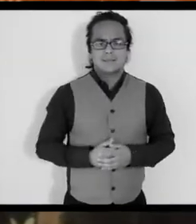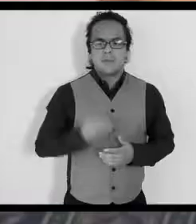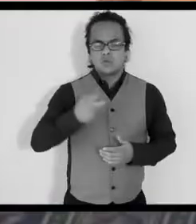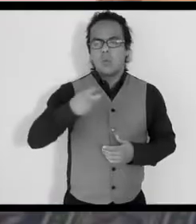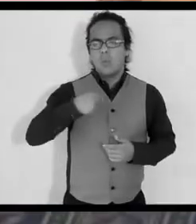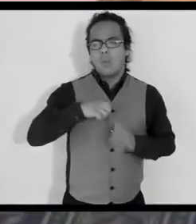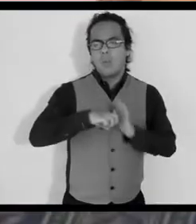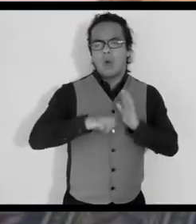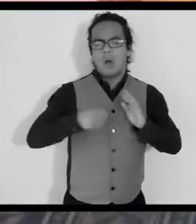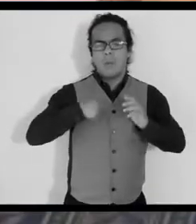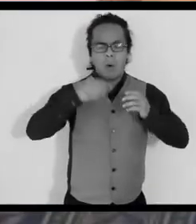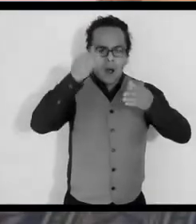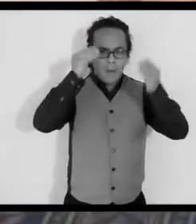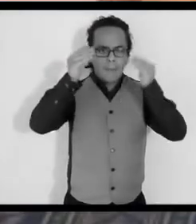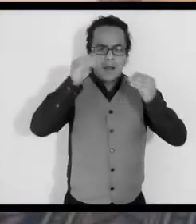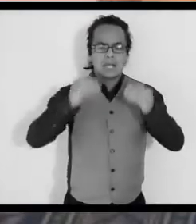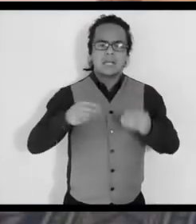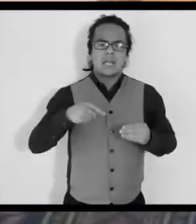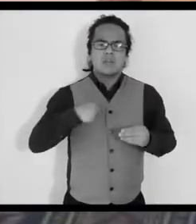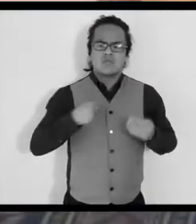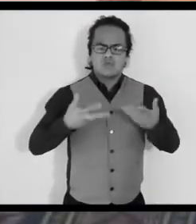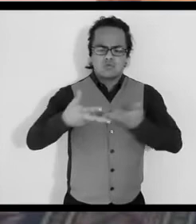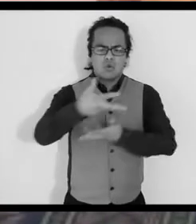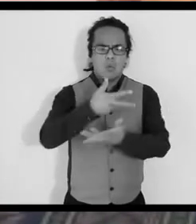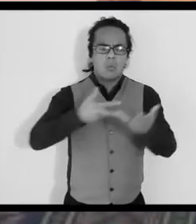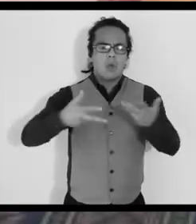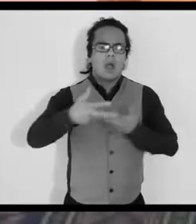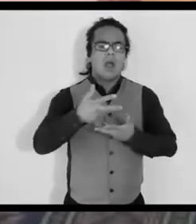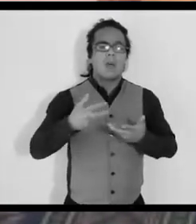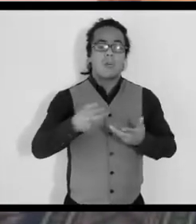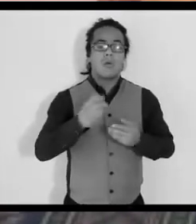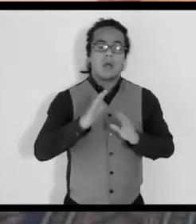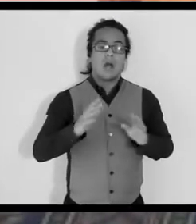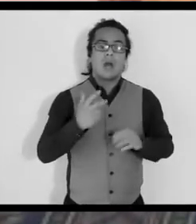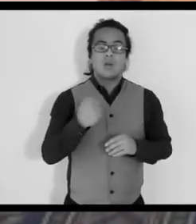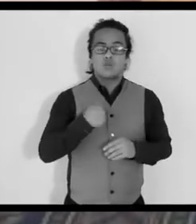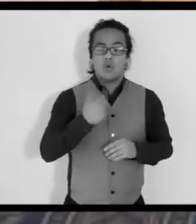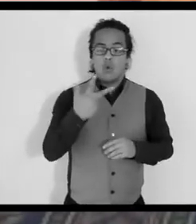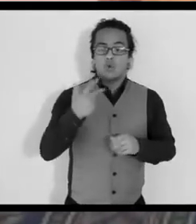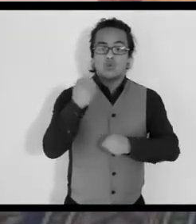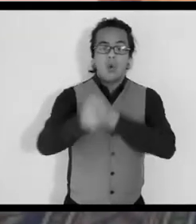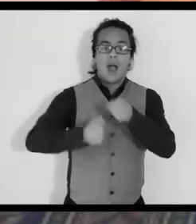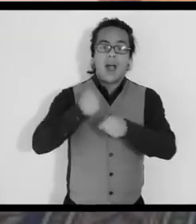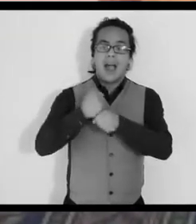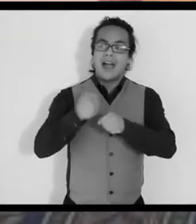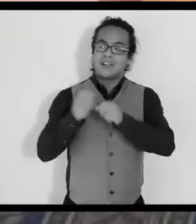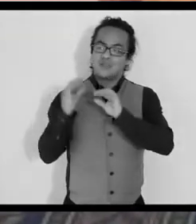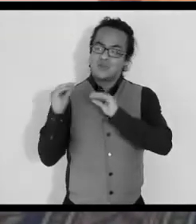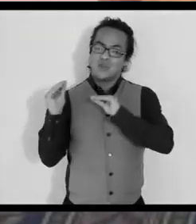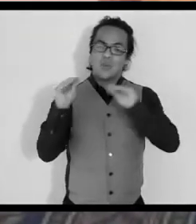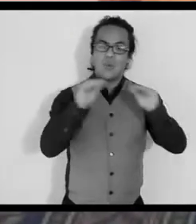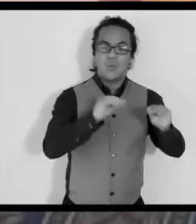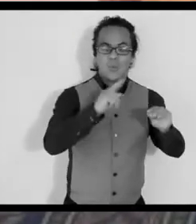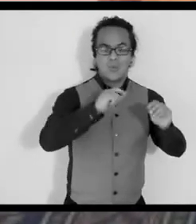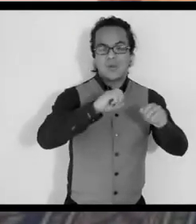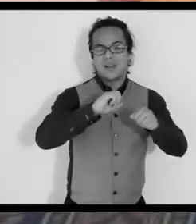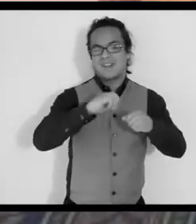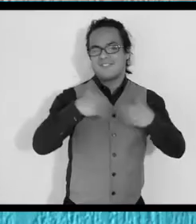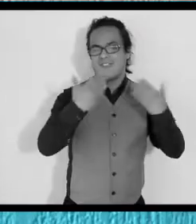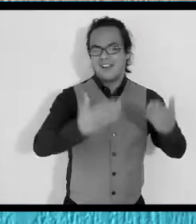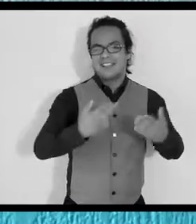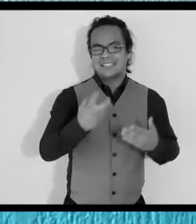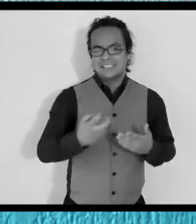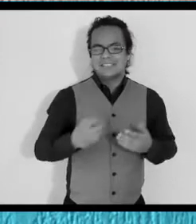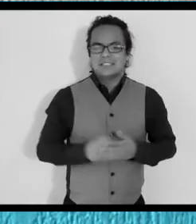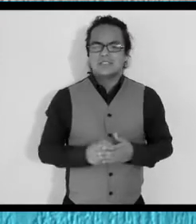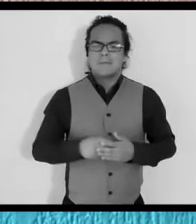valoraba. Bueno, una de las cosas que yo creo que he aprendido ahorita es a volver a convivir con mi familia. Tengo 8 años que me fui de casa.